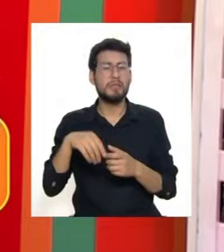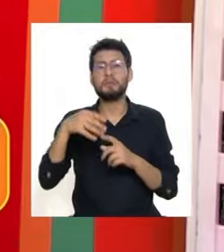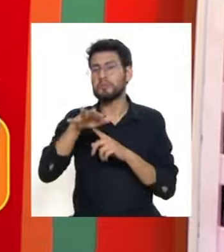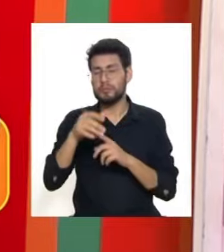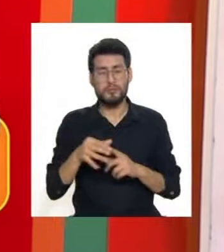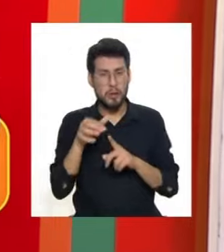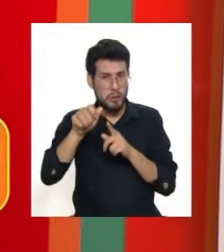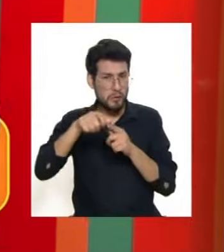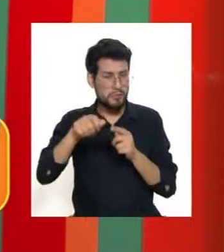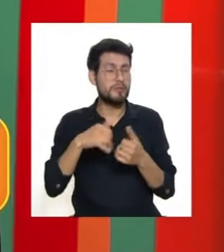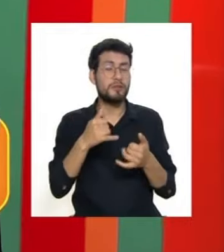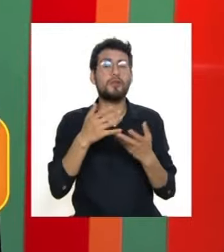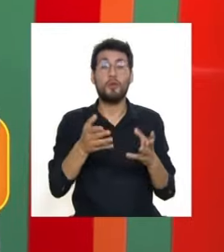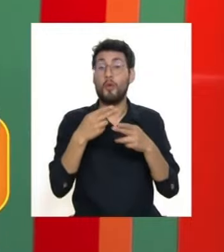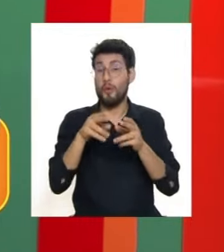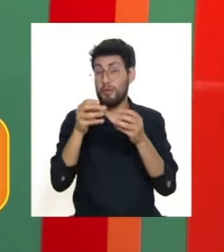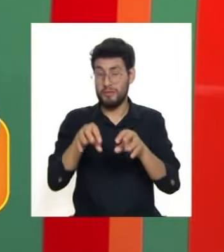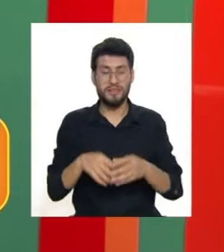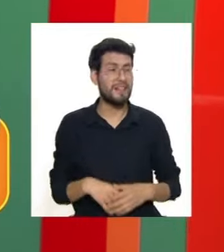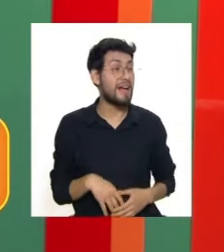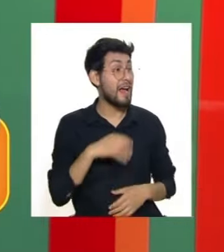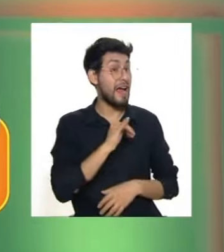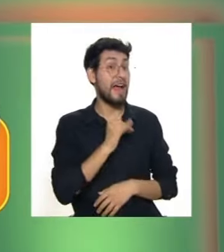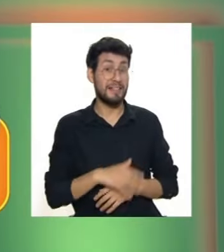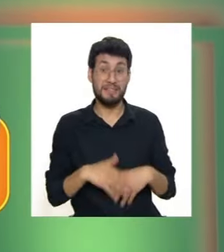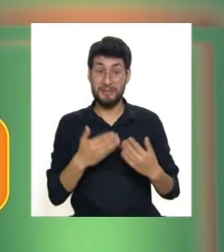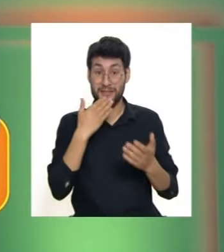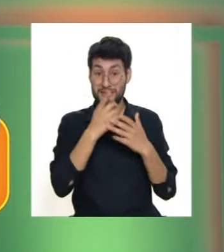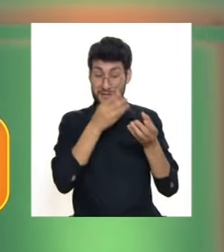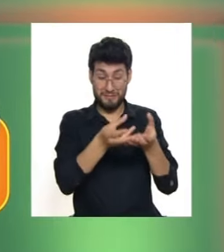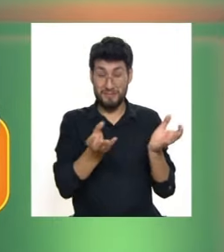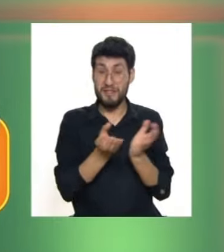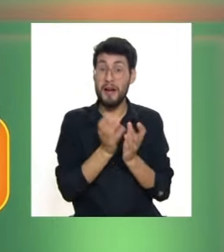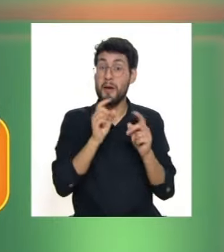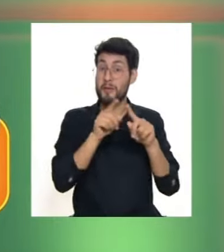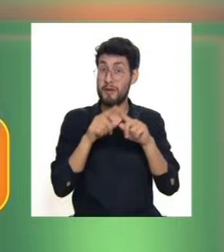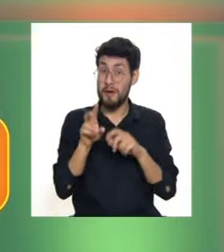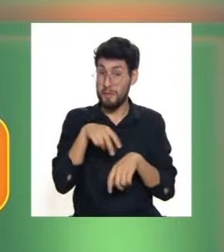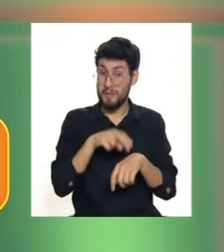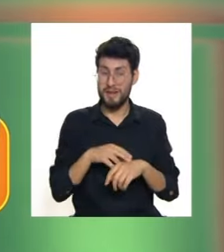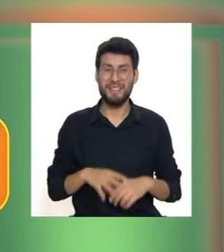perejil. Ah, eso lo tengo que probar. Y su huevito. Y ahí tienes una canacita con una variedad de papas